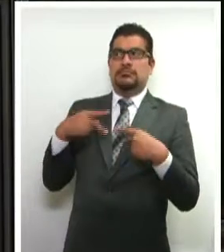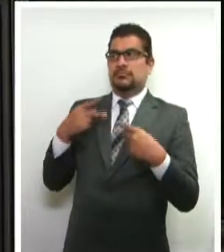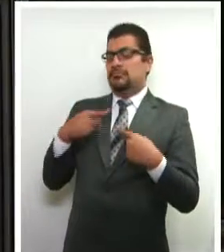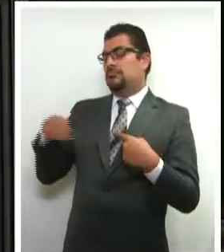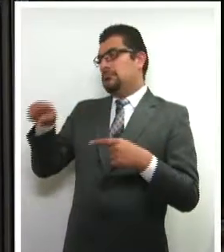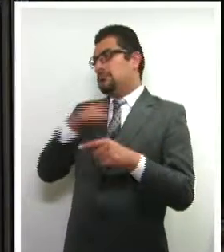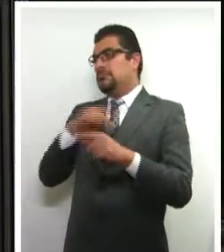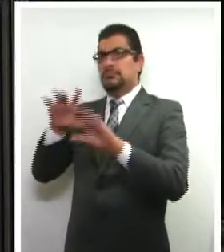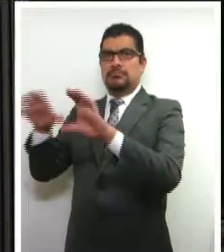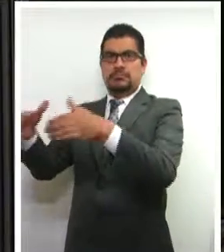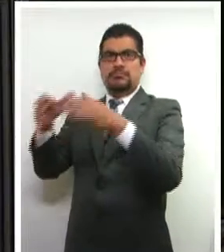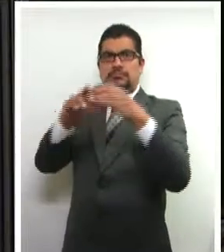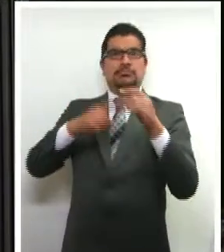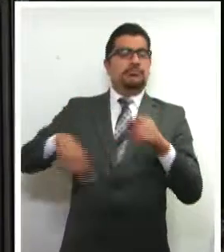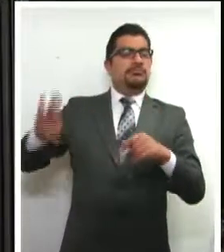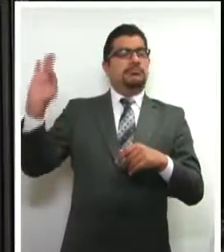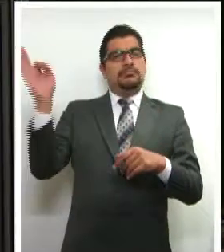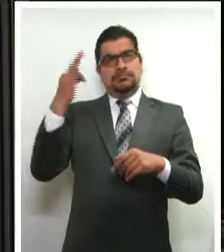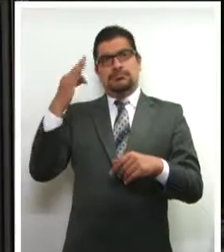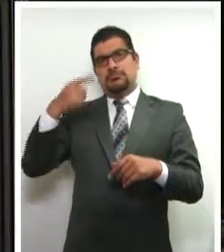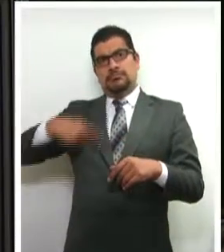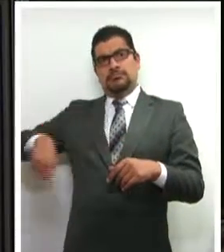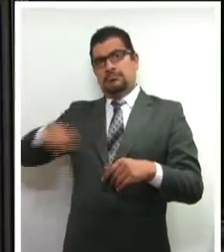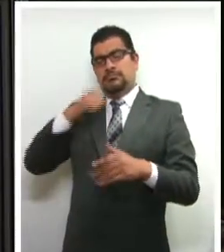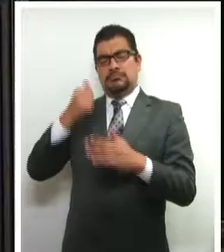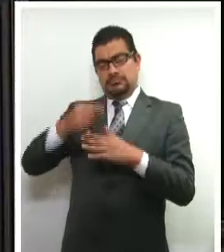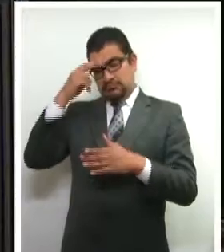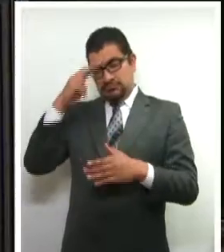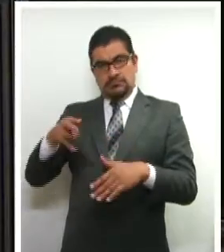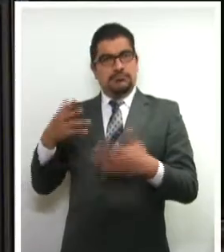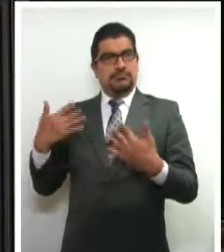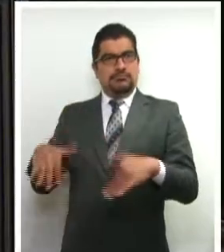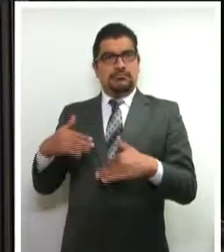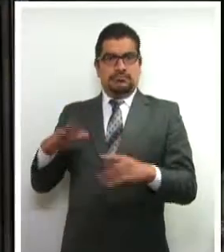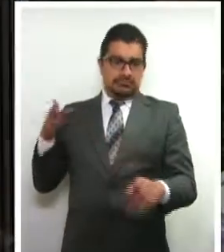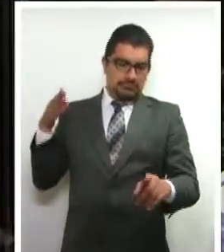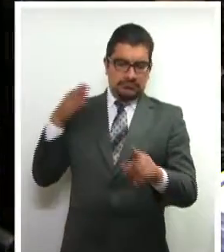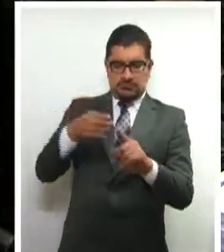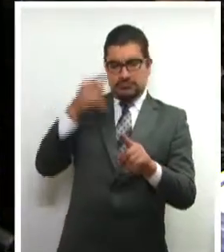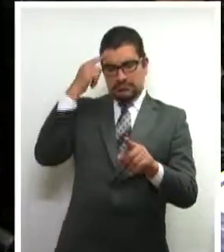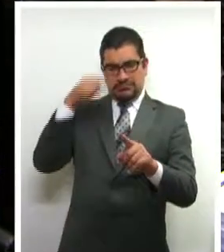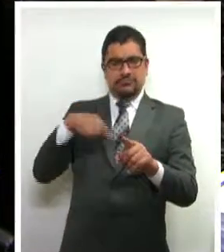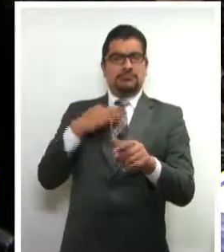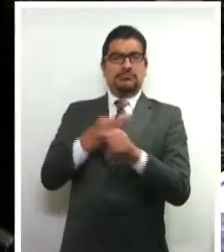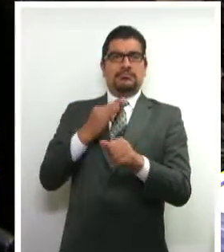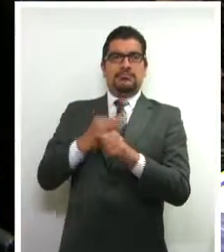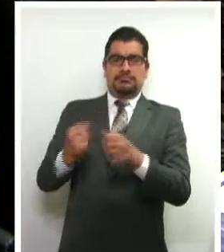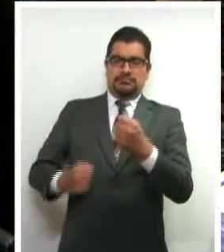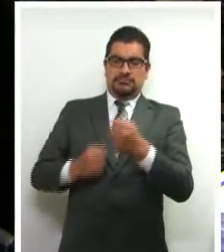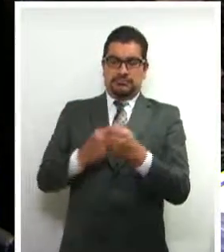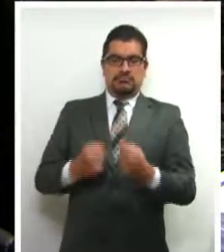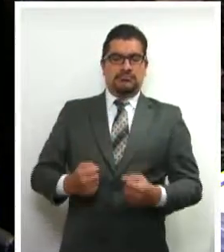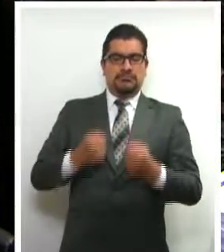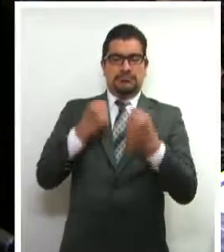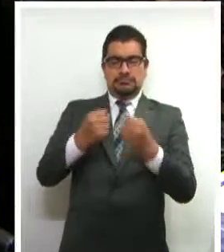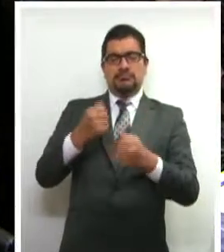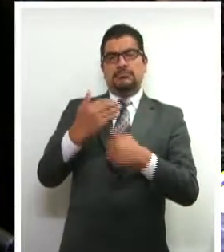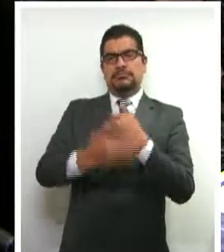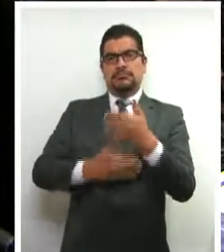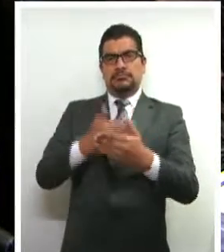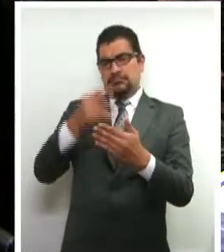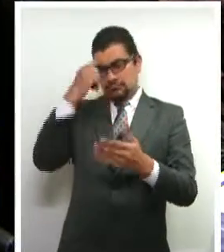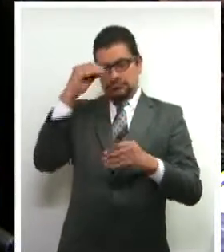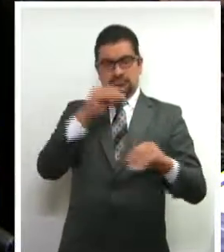órganos y entidades de la Administración Pública de la Ciudad de México serán enfocadas en el fortalecimiento, creación